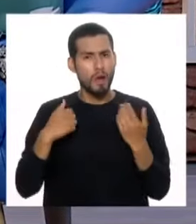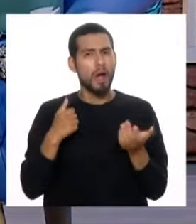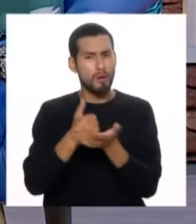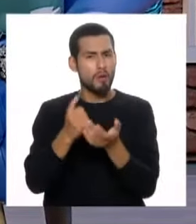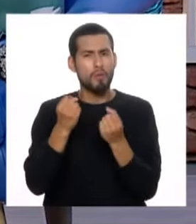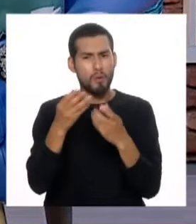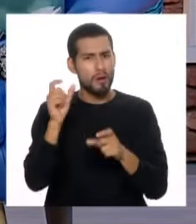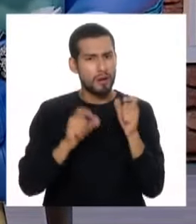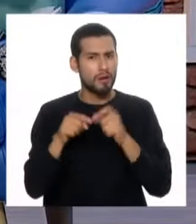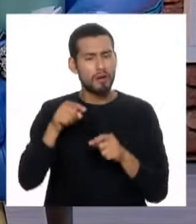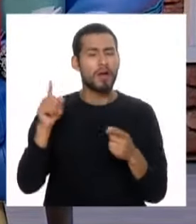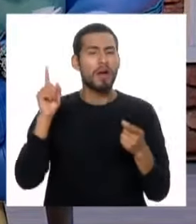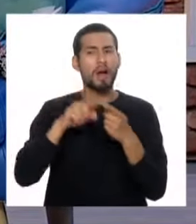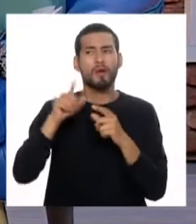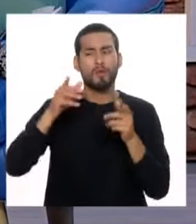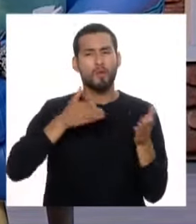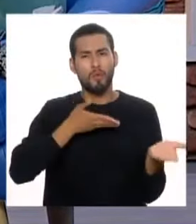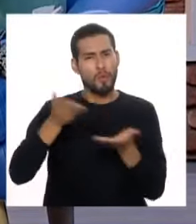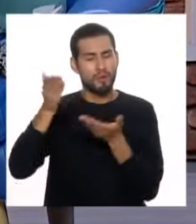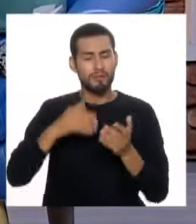primera campaña que es hasta Huaral.